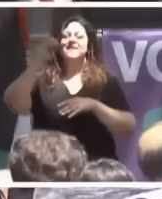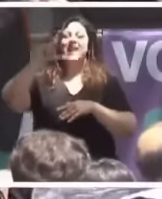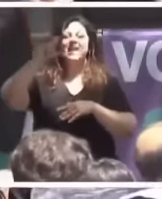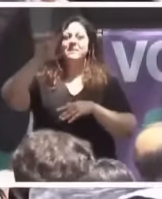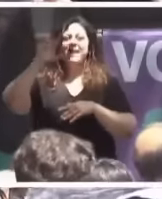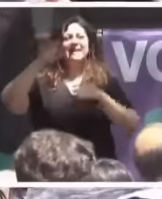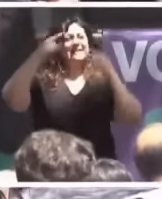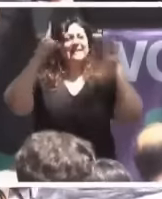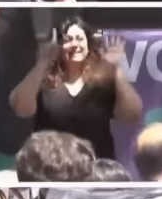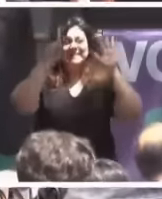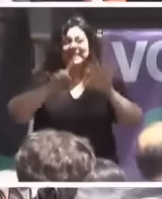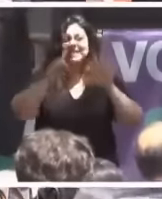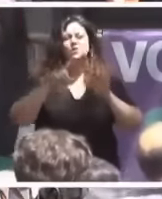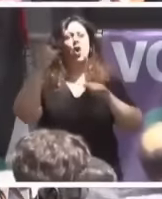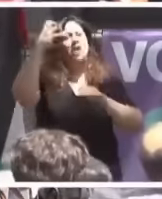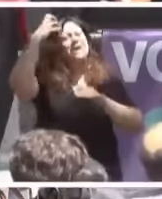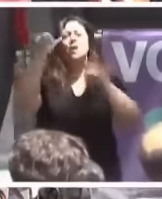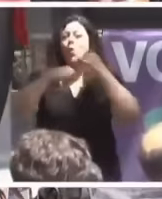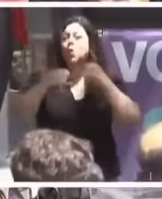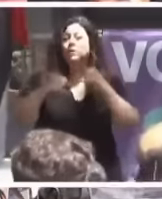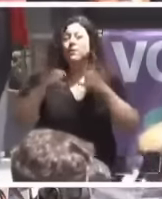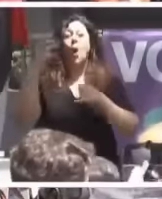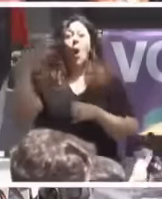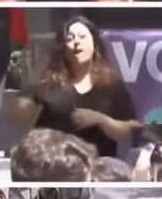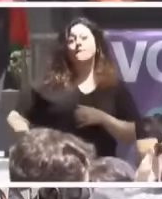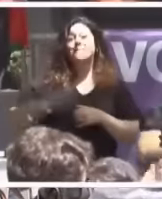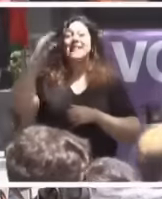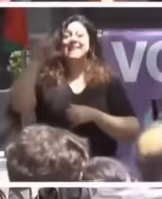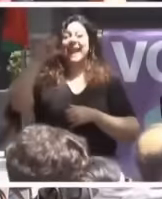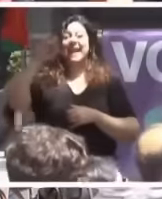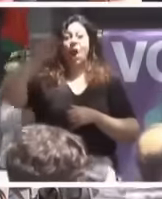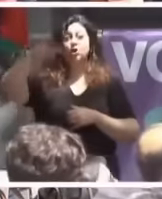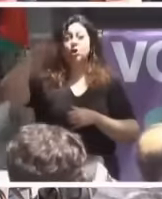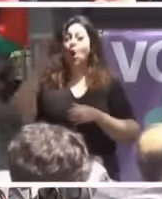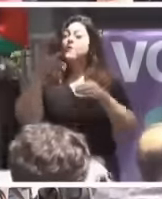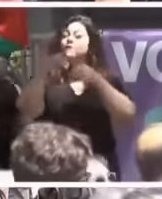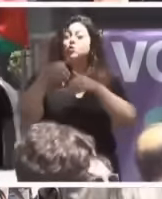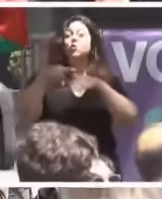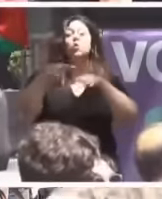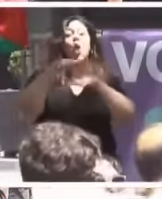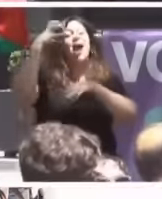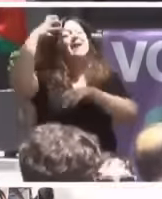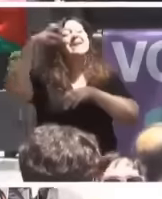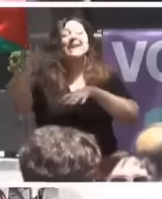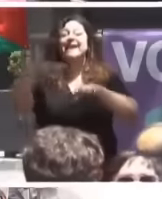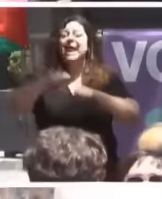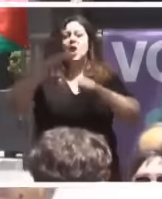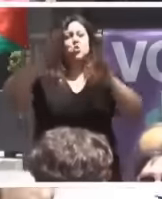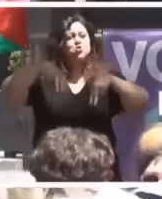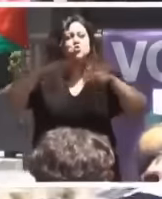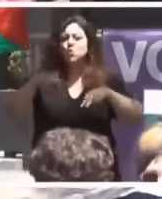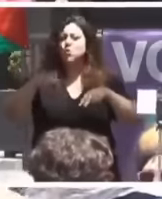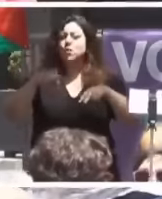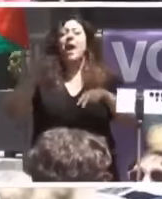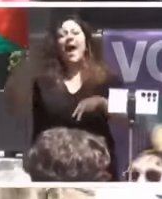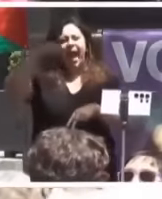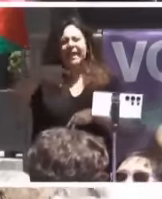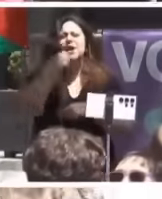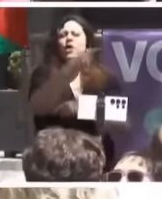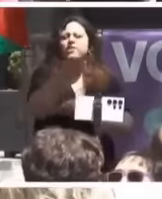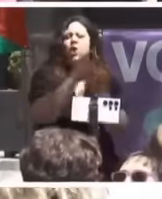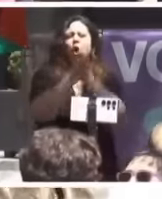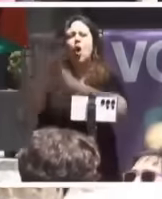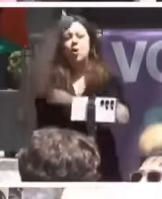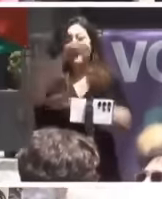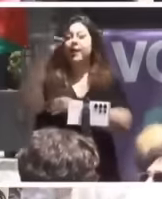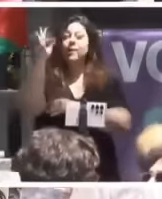la princesa Leonor no va a reinar nunca porque vamos a construir la democracia que necesitamos. Y desde aquí os lo digo, compañeros y compañeras,